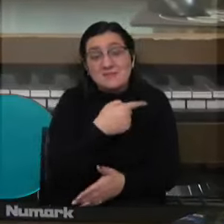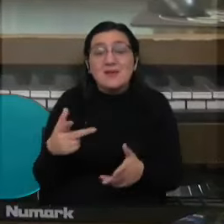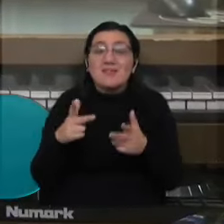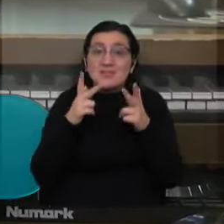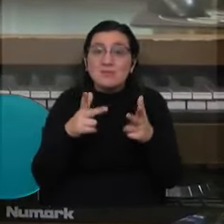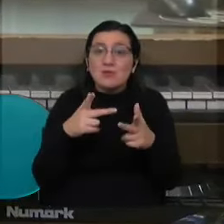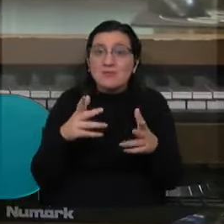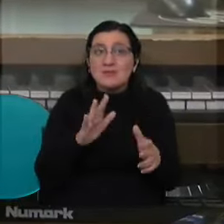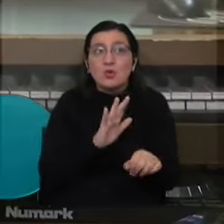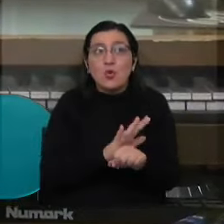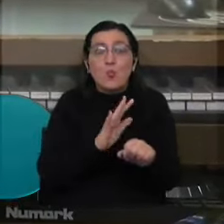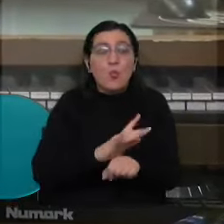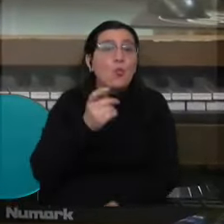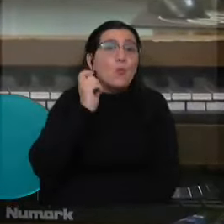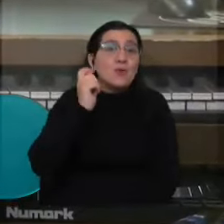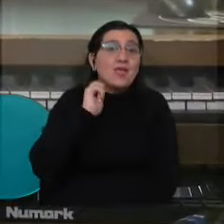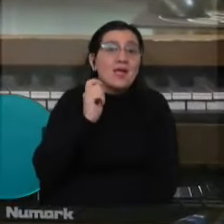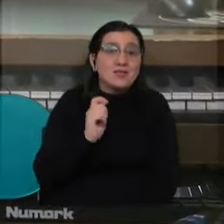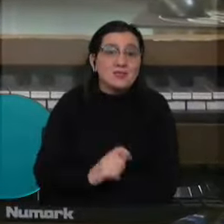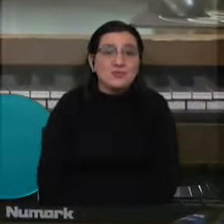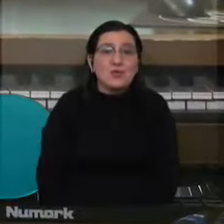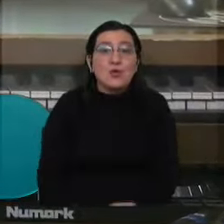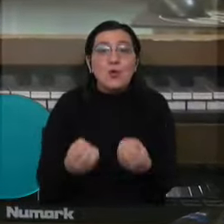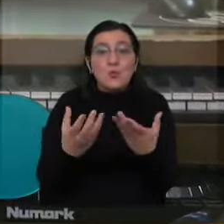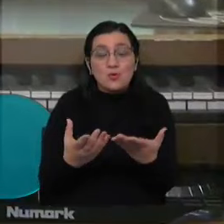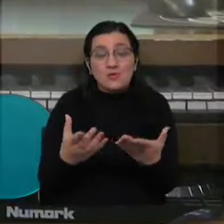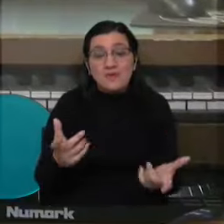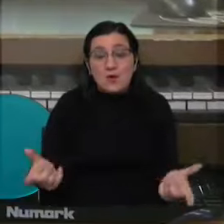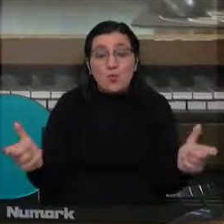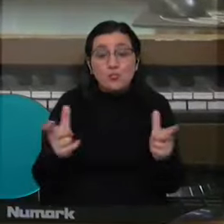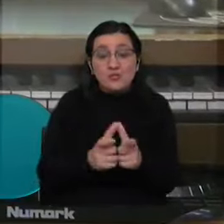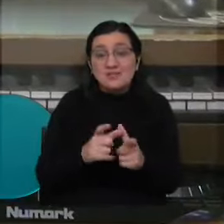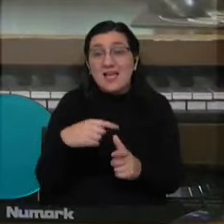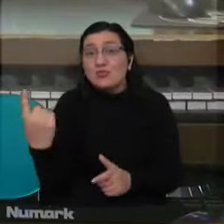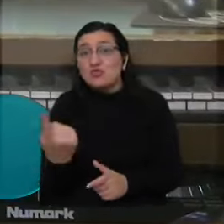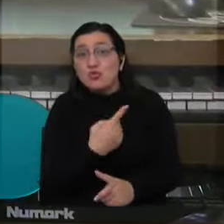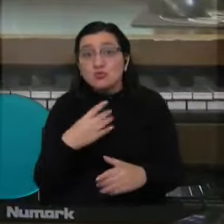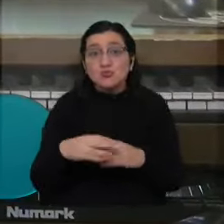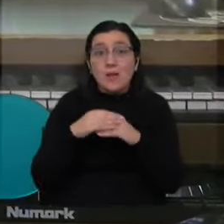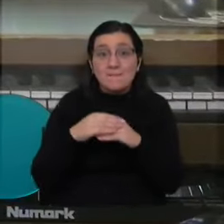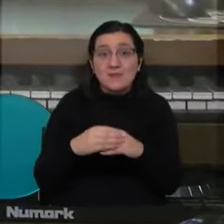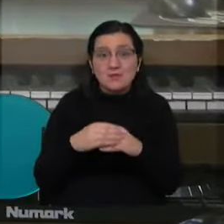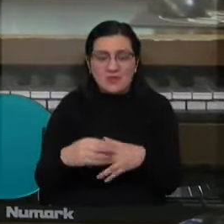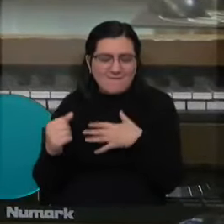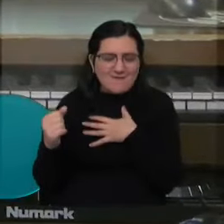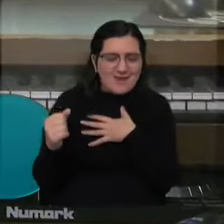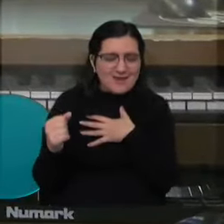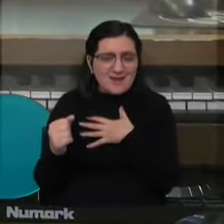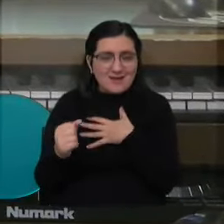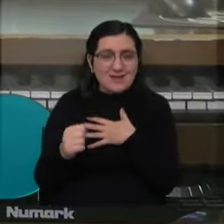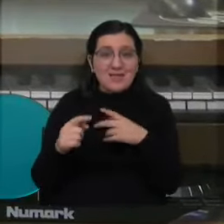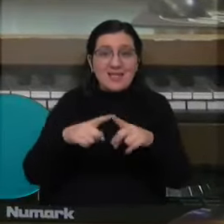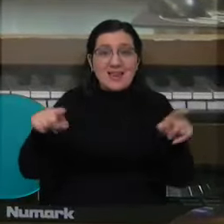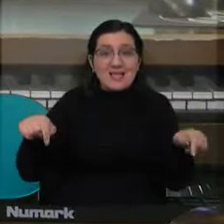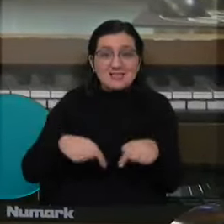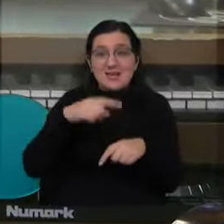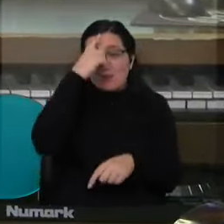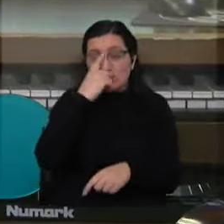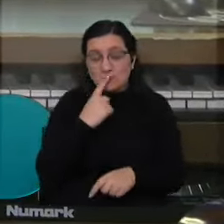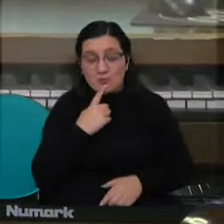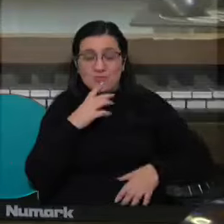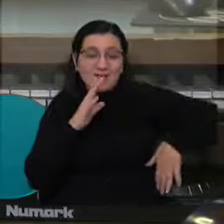va a ser una especie de cumpleaños de él por qué no decirlo porque él va a juntar a todos amigos a bailar en la sala del Museo del